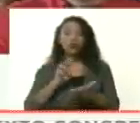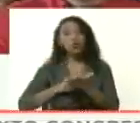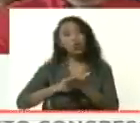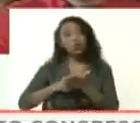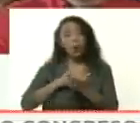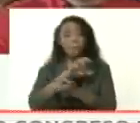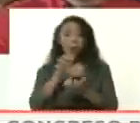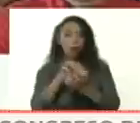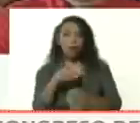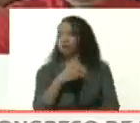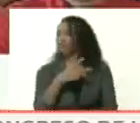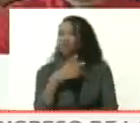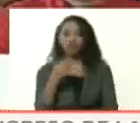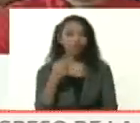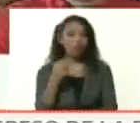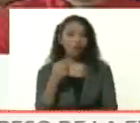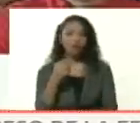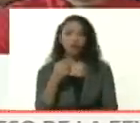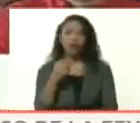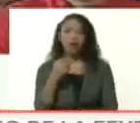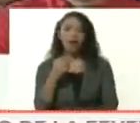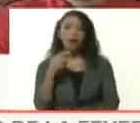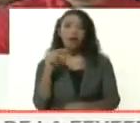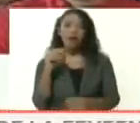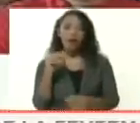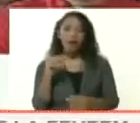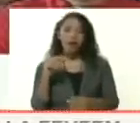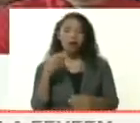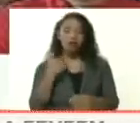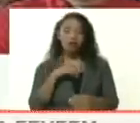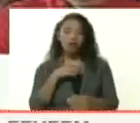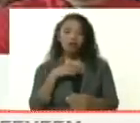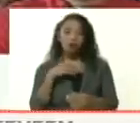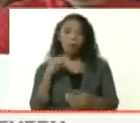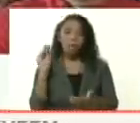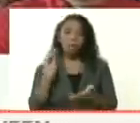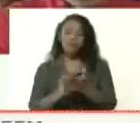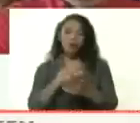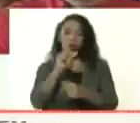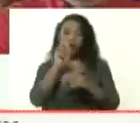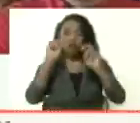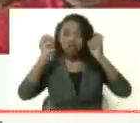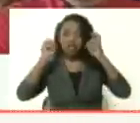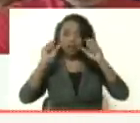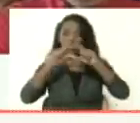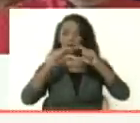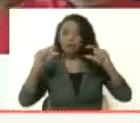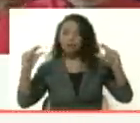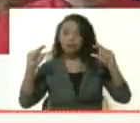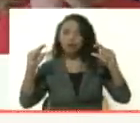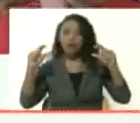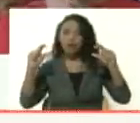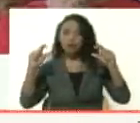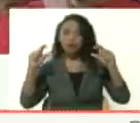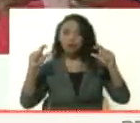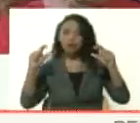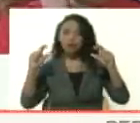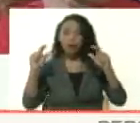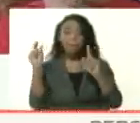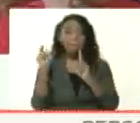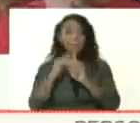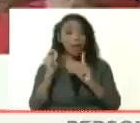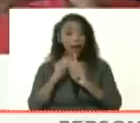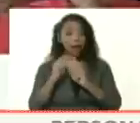Pero en esto hemos encontrado una frase. Decía que la palabra motiva, pero el